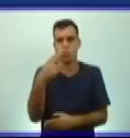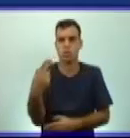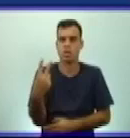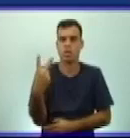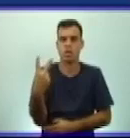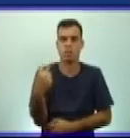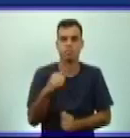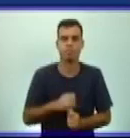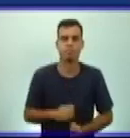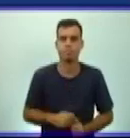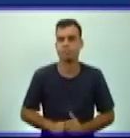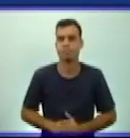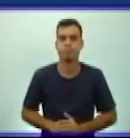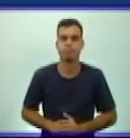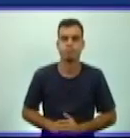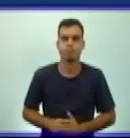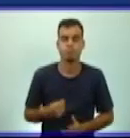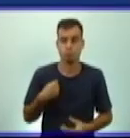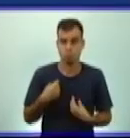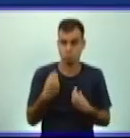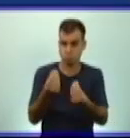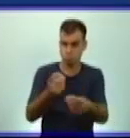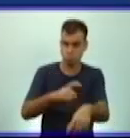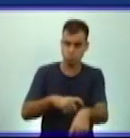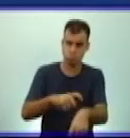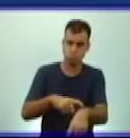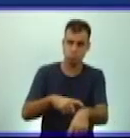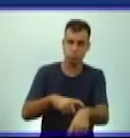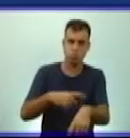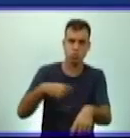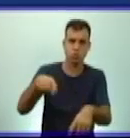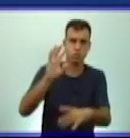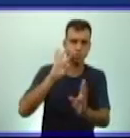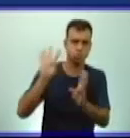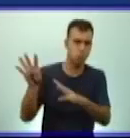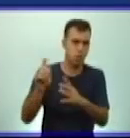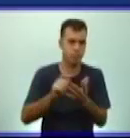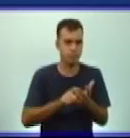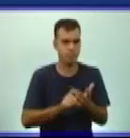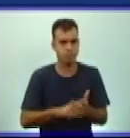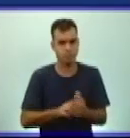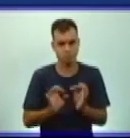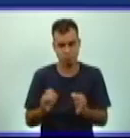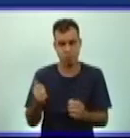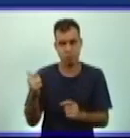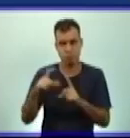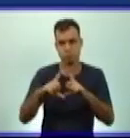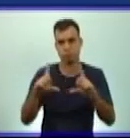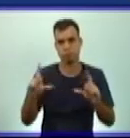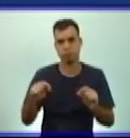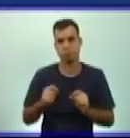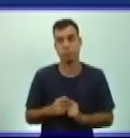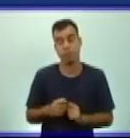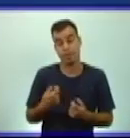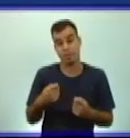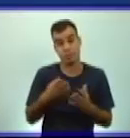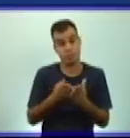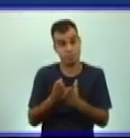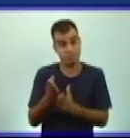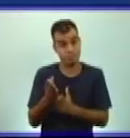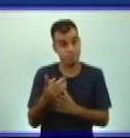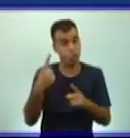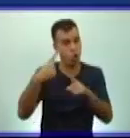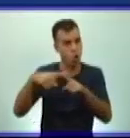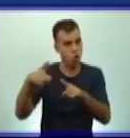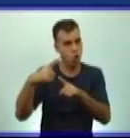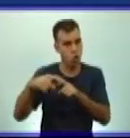2. Les doy unos segundos para que tomen nota de este concepto, pues debemos seguir con otros más que